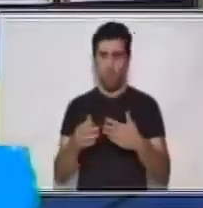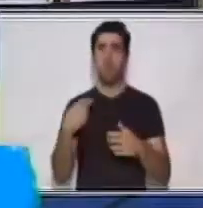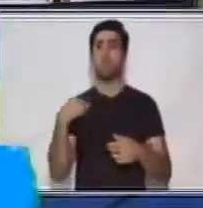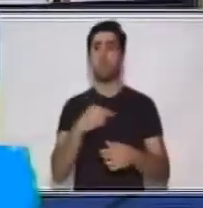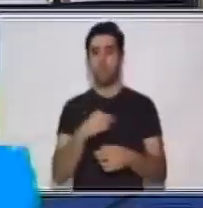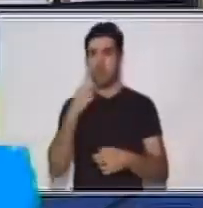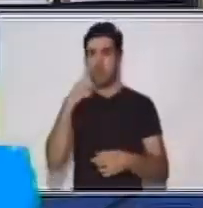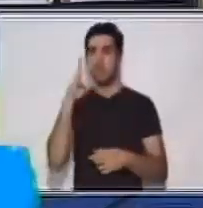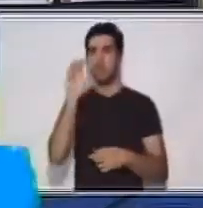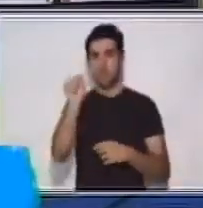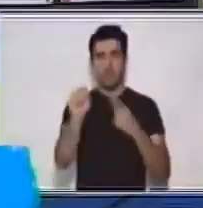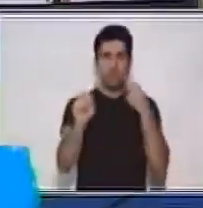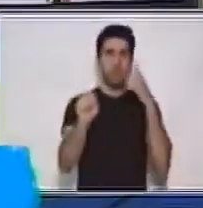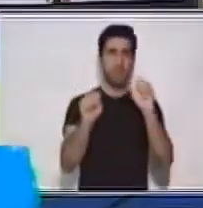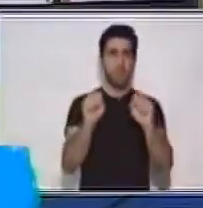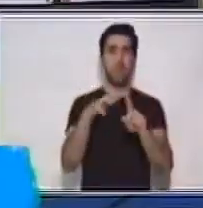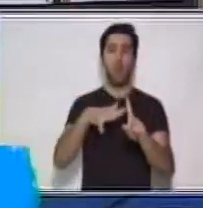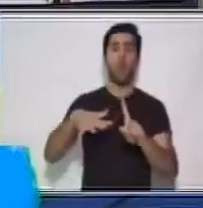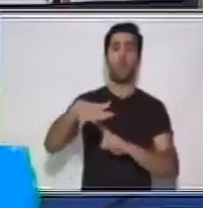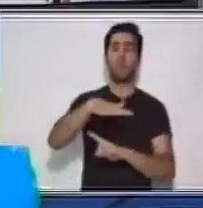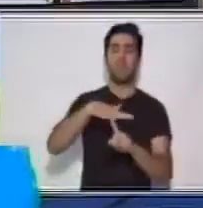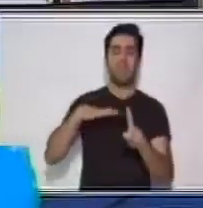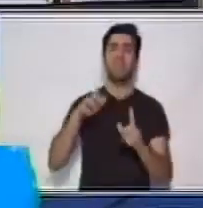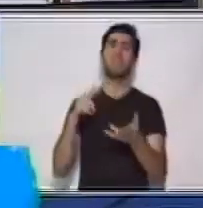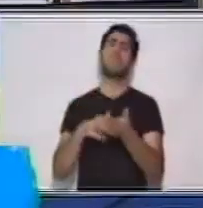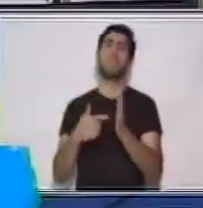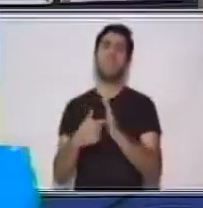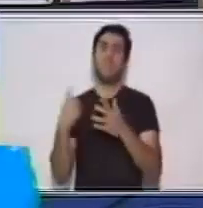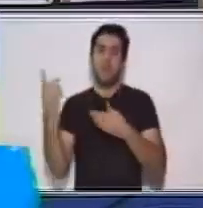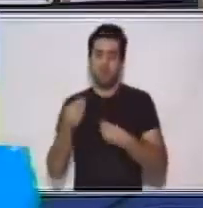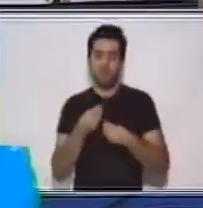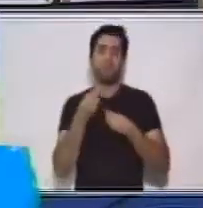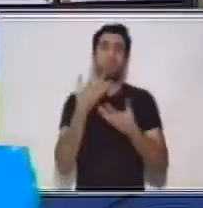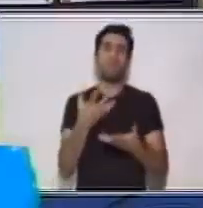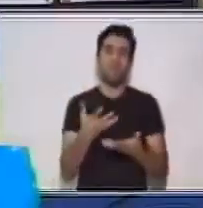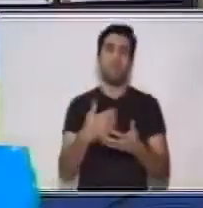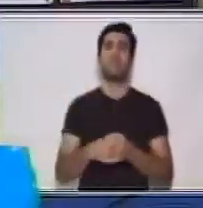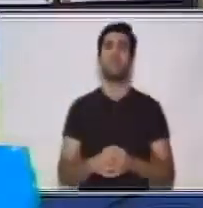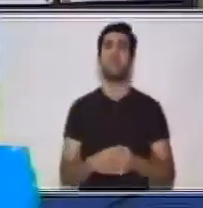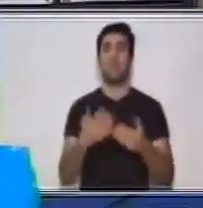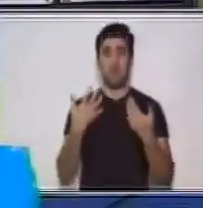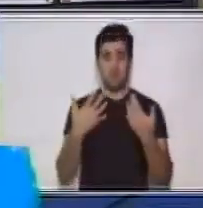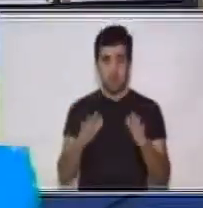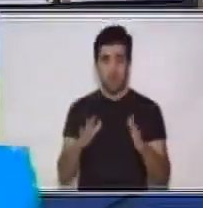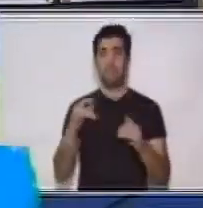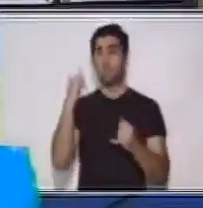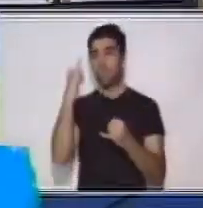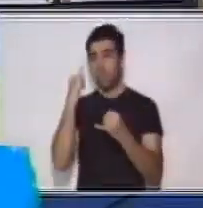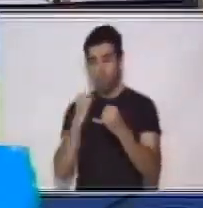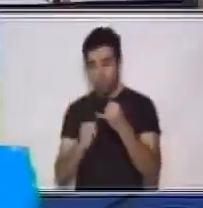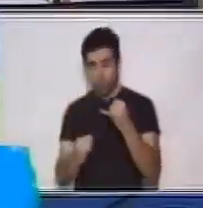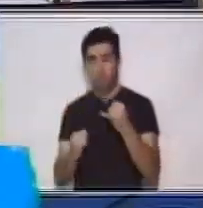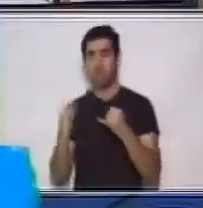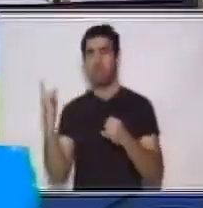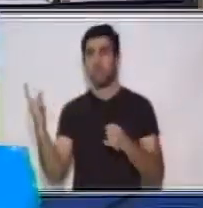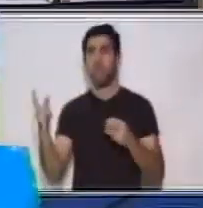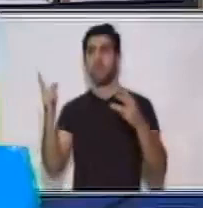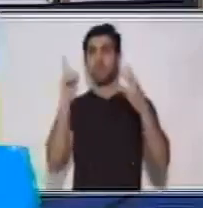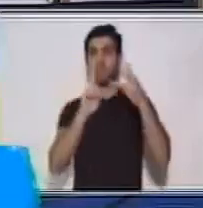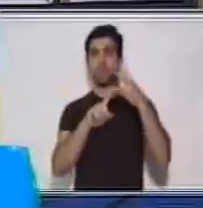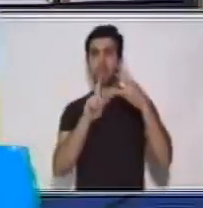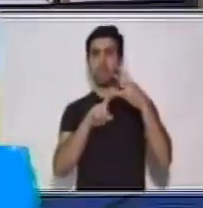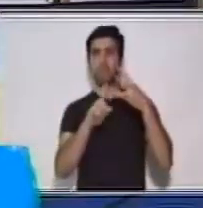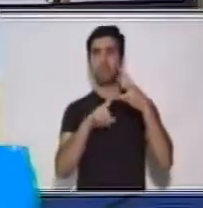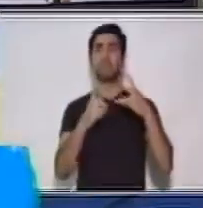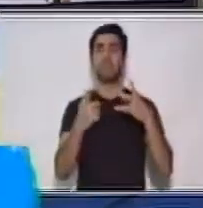al contexto de lo que nos quiere transmitir el autor. Y el último criterio, si hablamos de un criterio